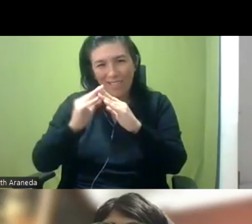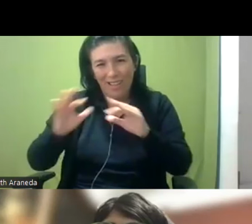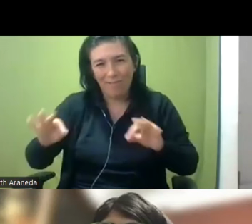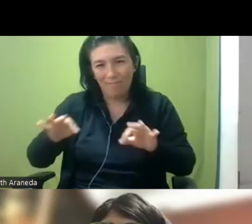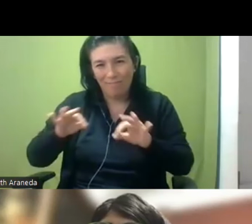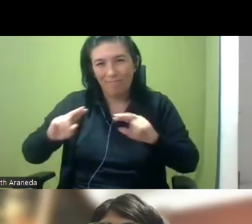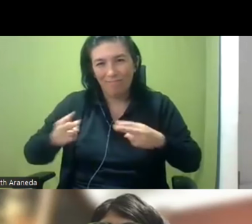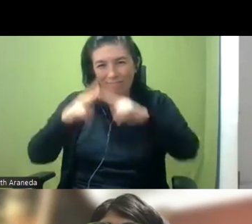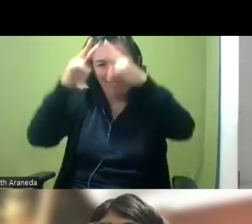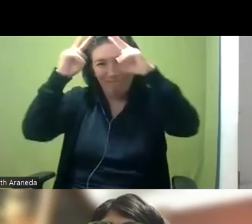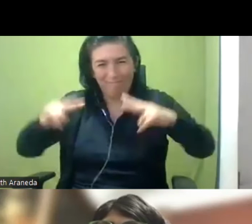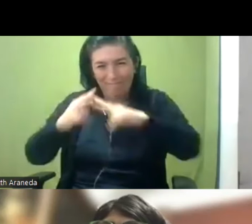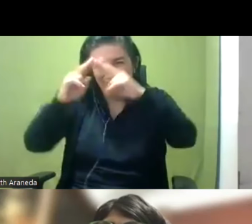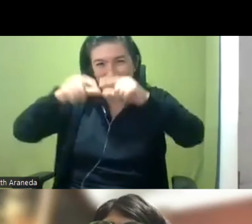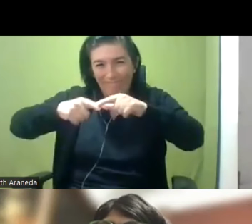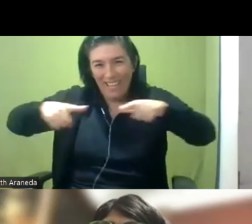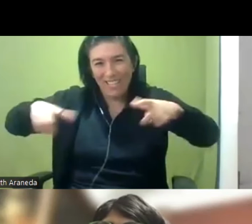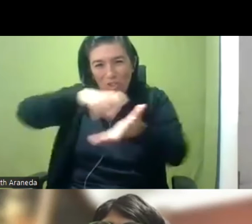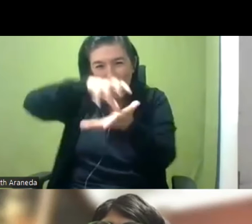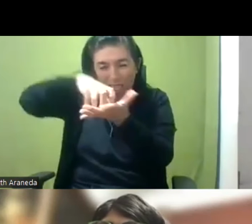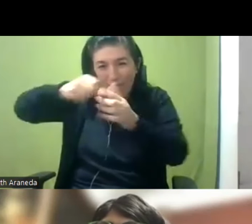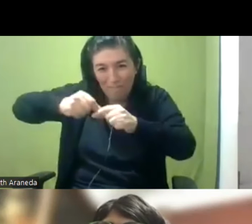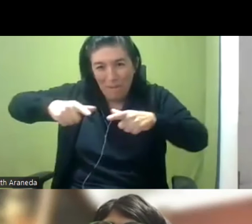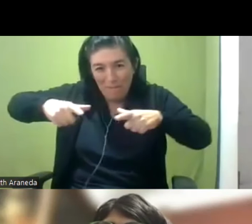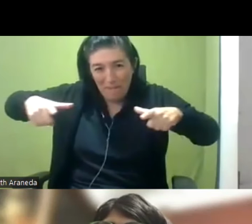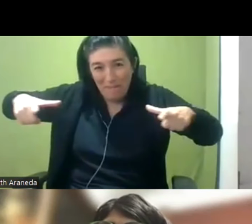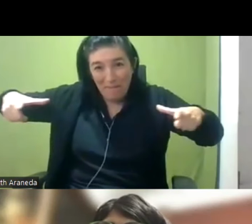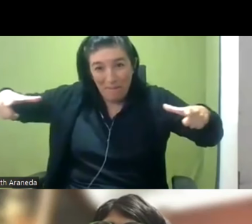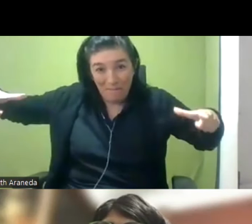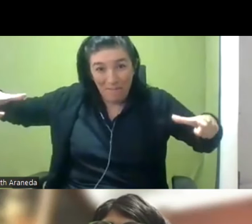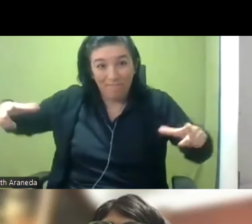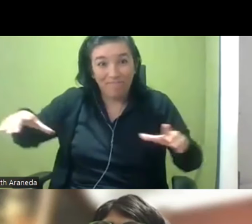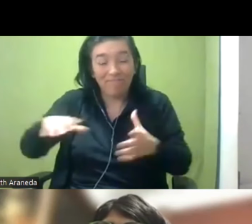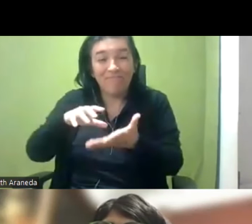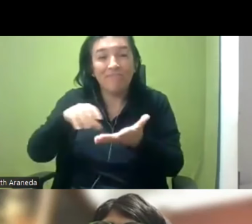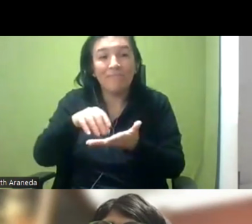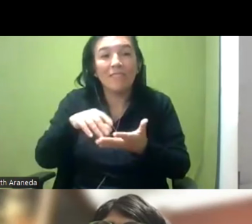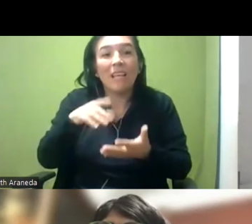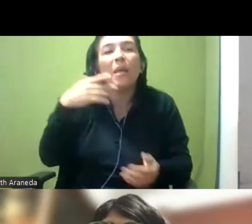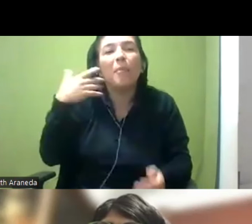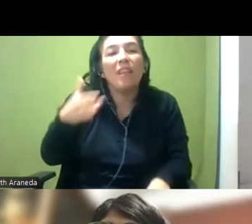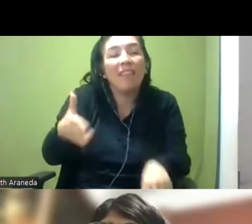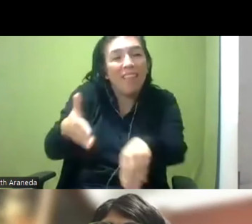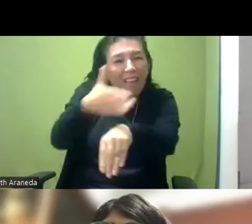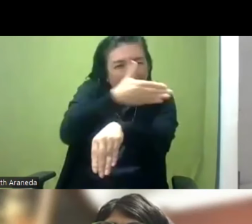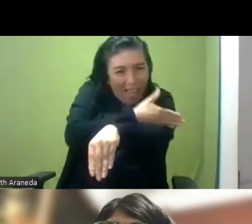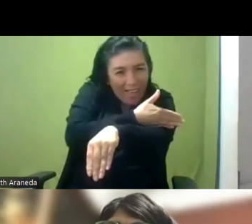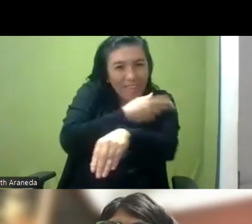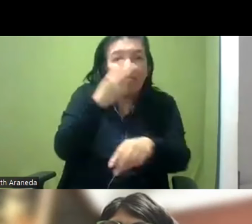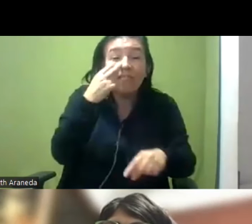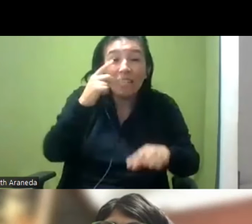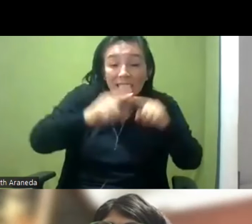donde surge la necesidad de prospectar o revisar un terreno amplio antes